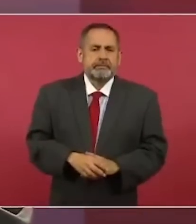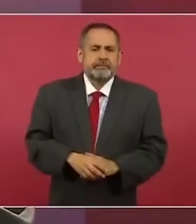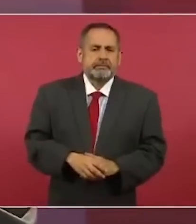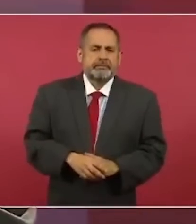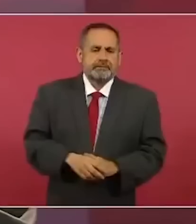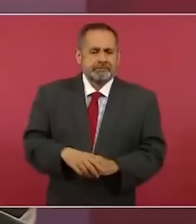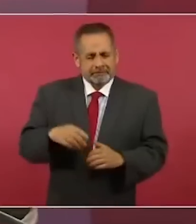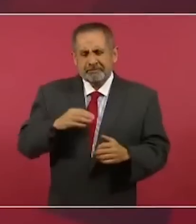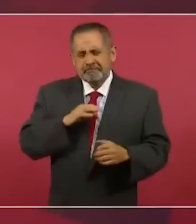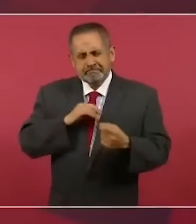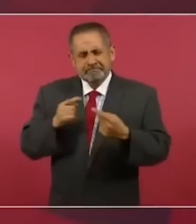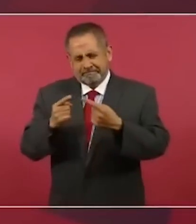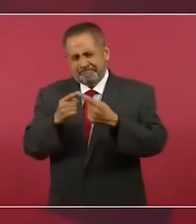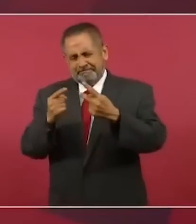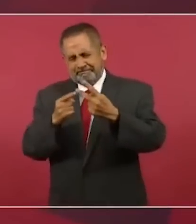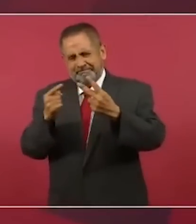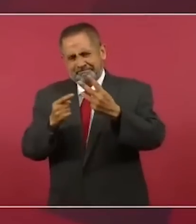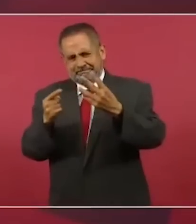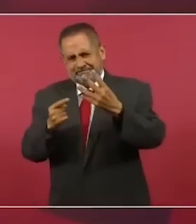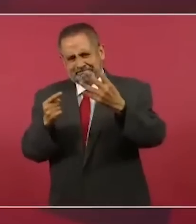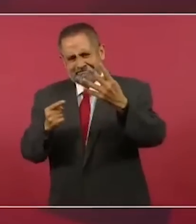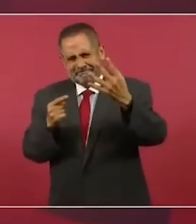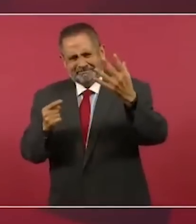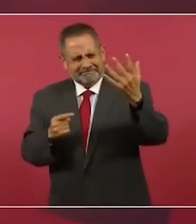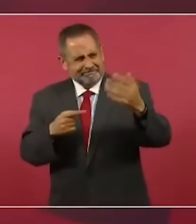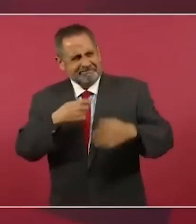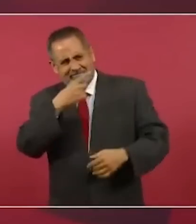tendría muchas cosas más que decir.